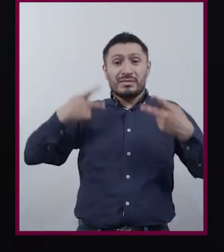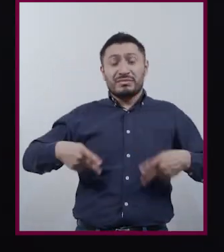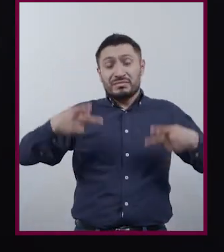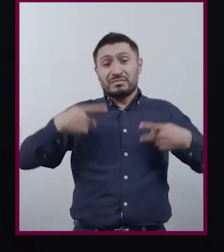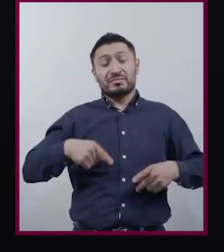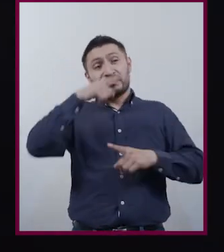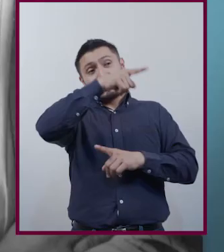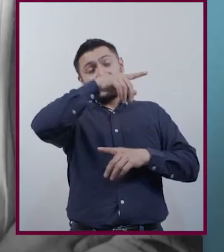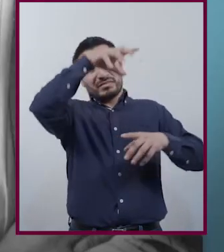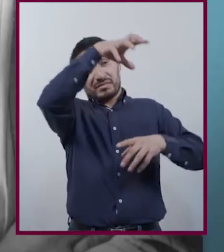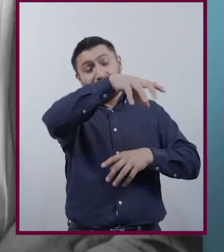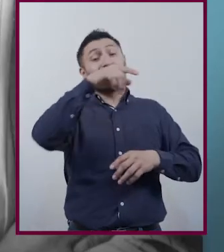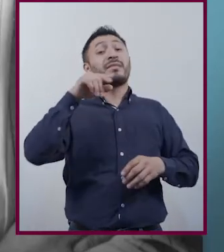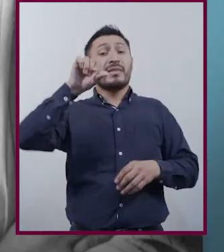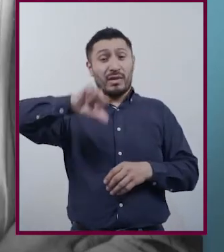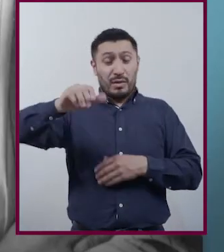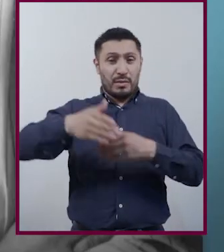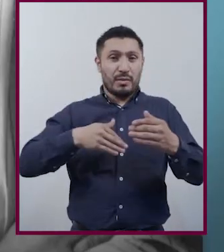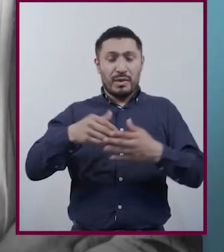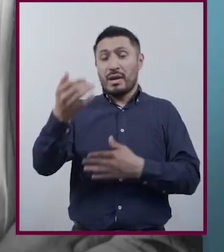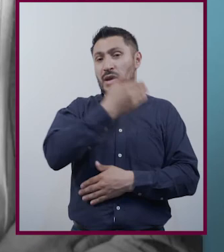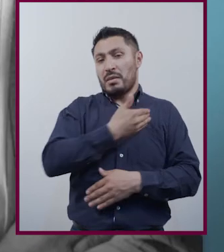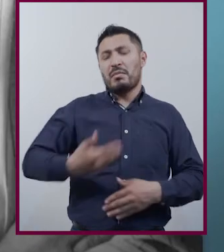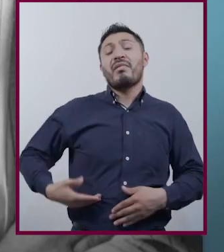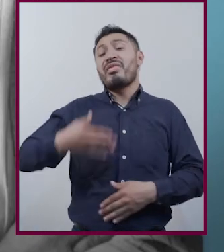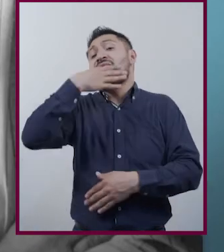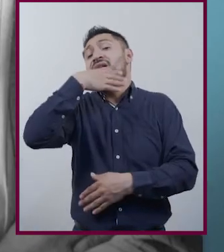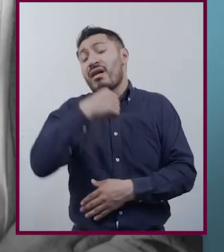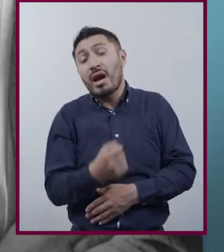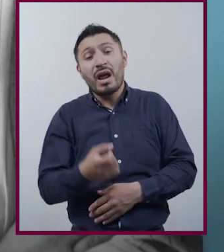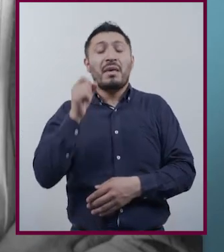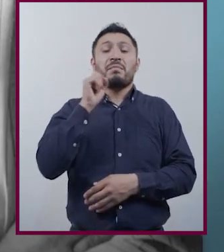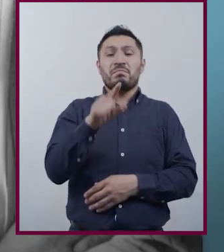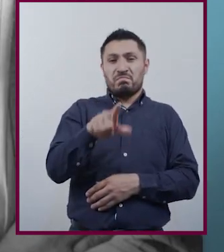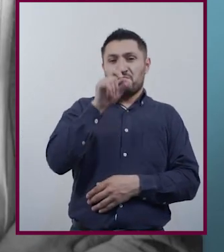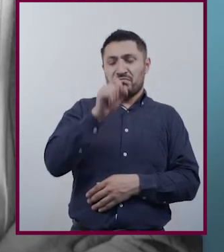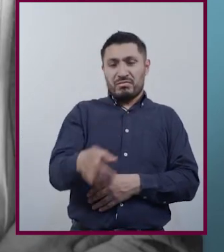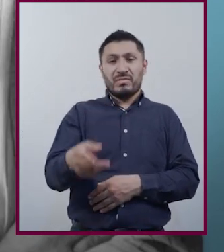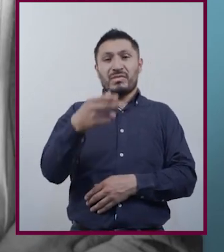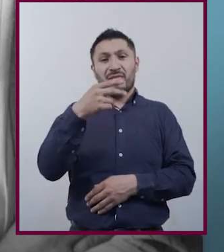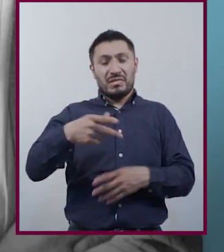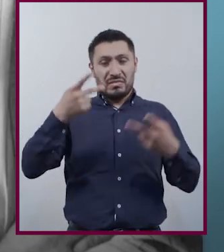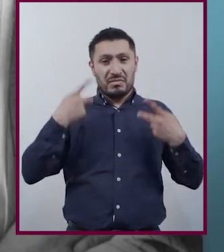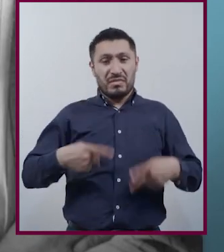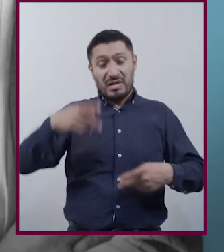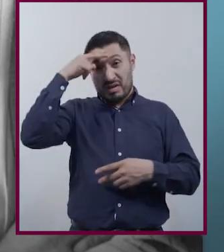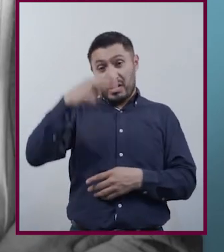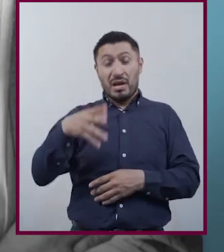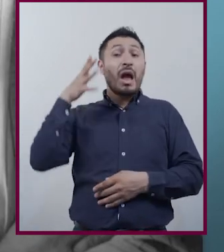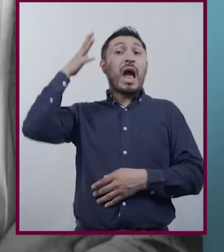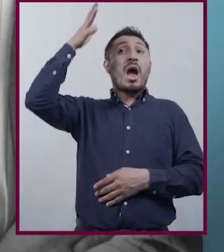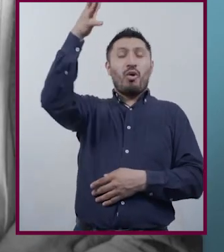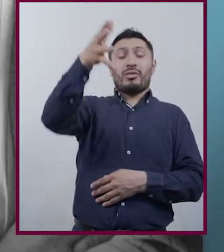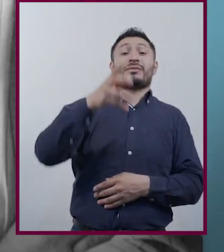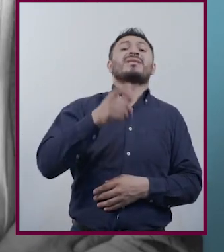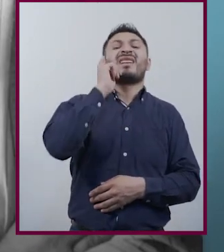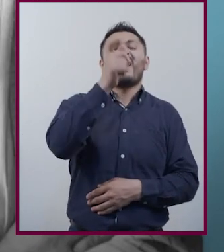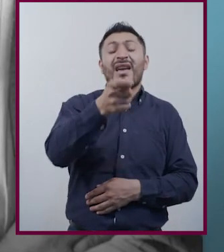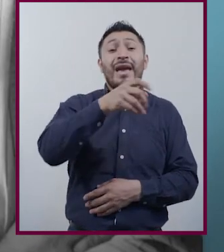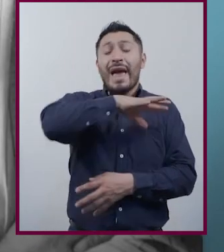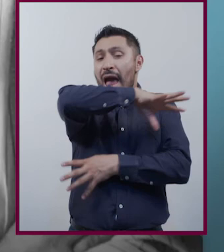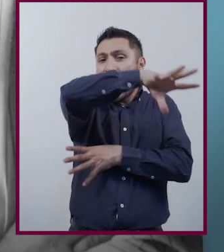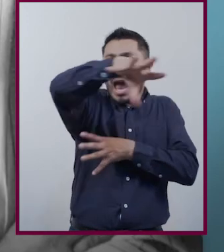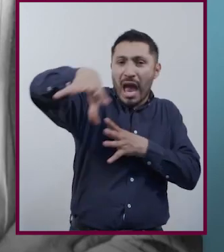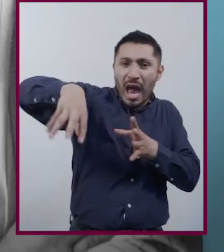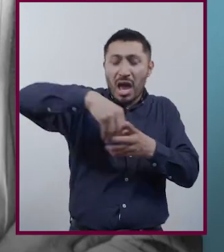etzales de hoy. Y el presidente Cárdenas e incluso las y los mexicanos del futuro. Esto quiere decir que se